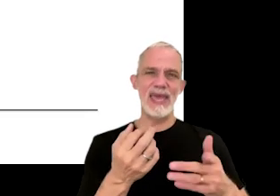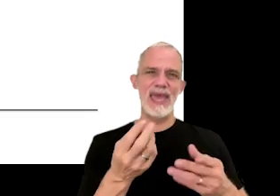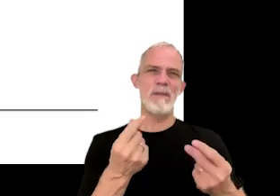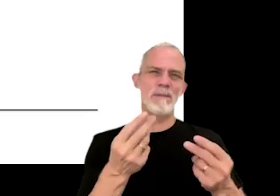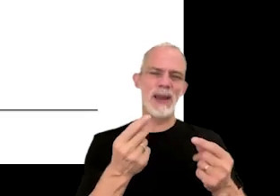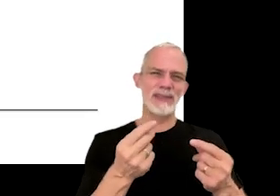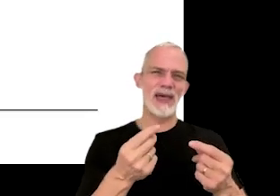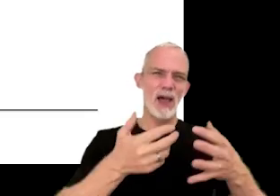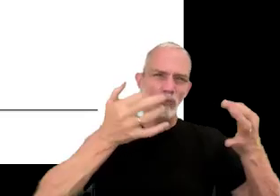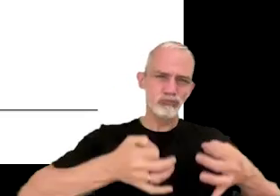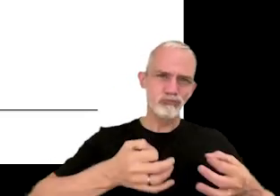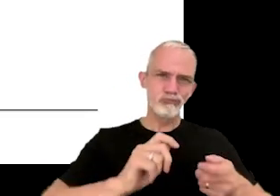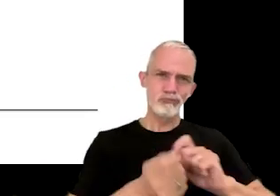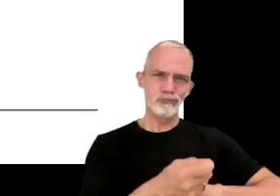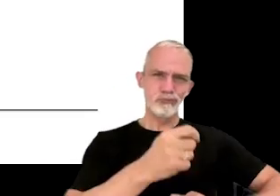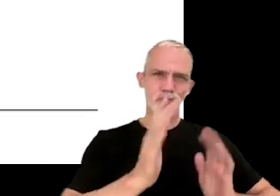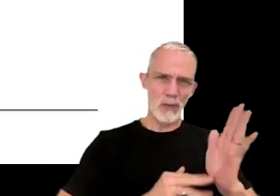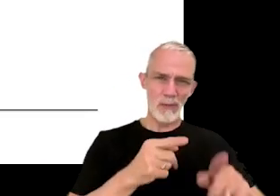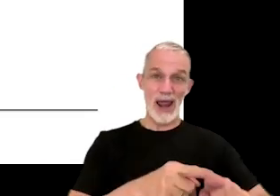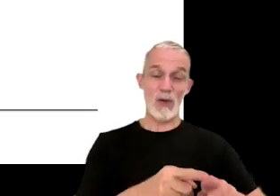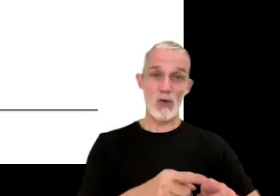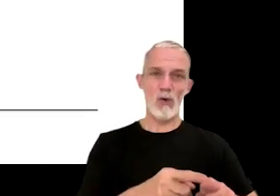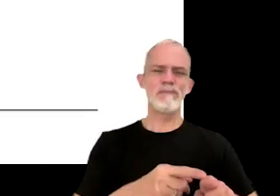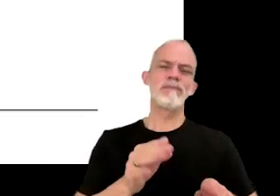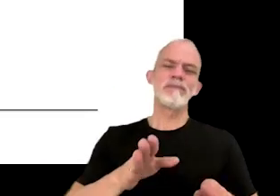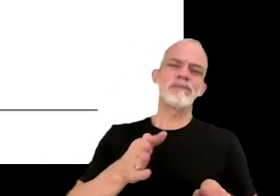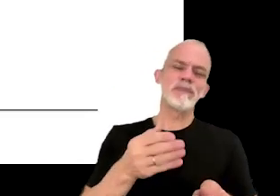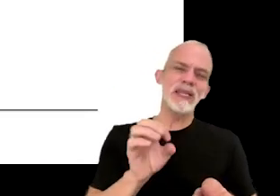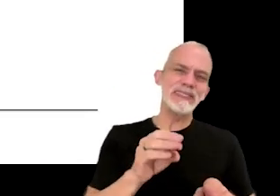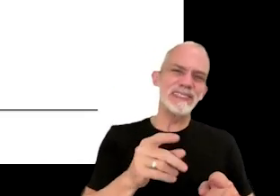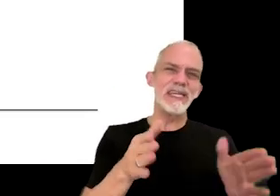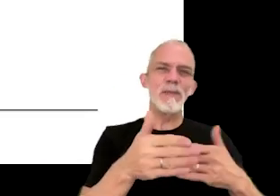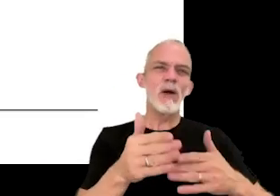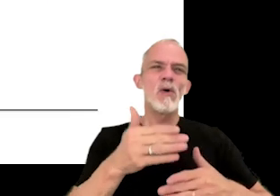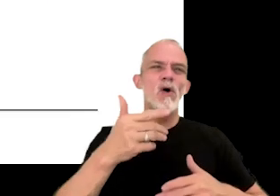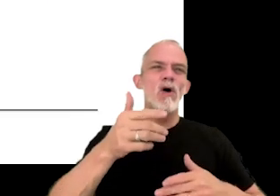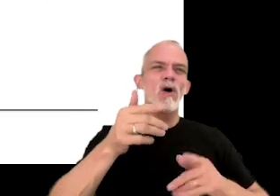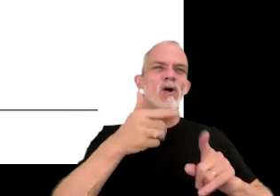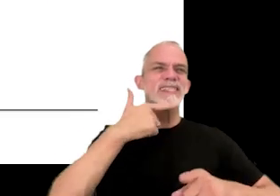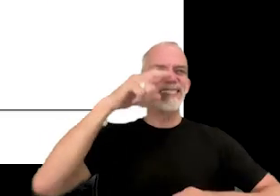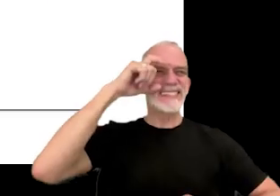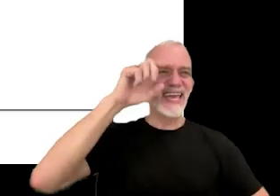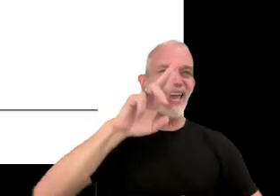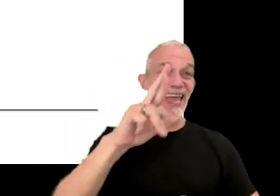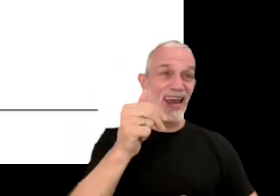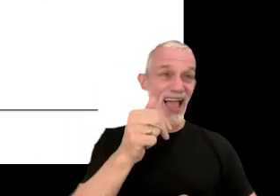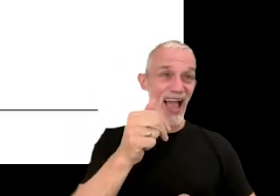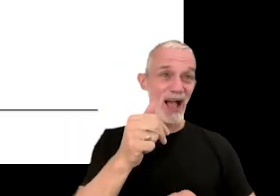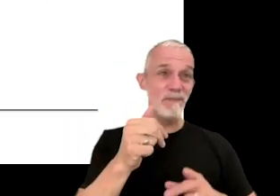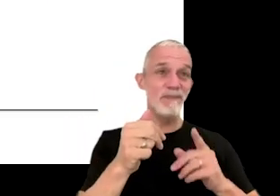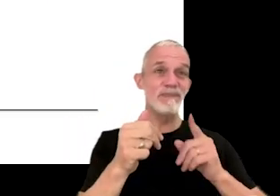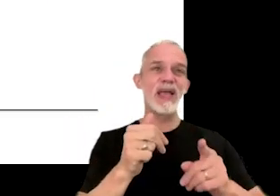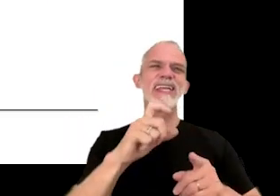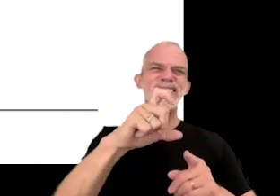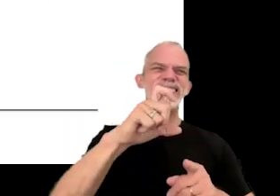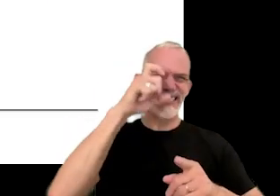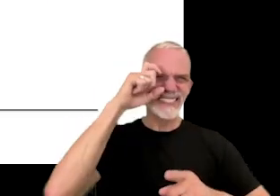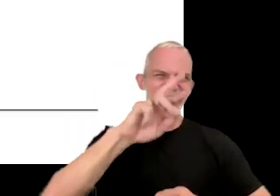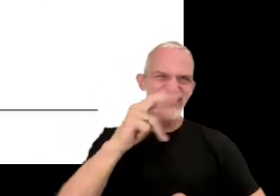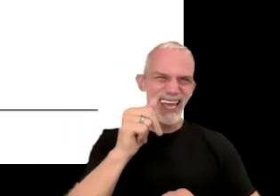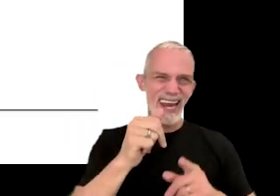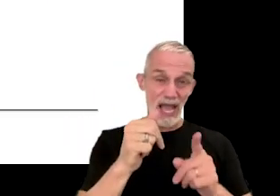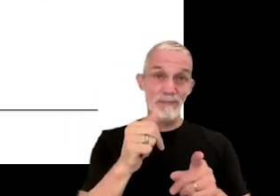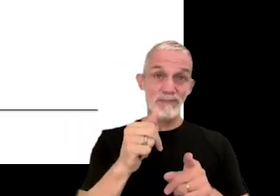activos, que en la doctrina se menciona como CERA, no se podrán destinar a